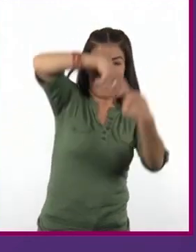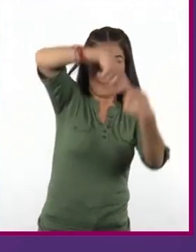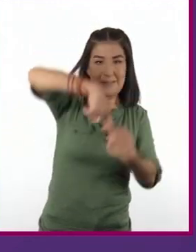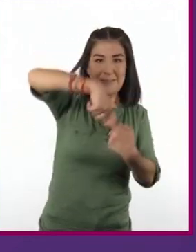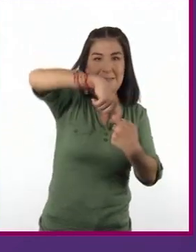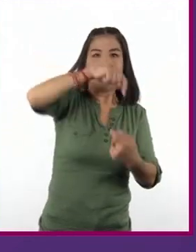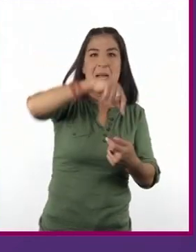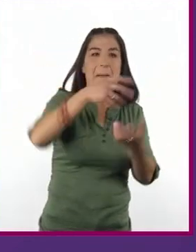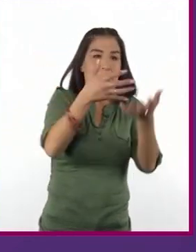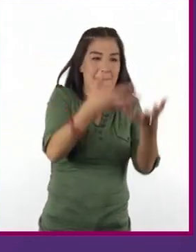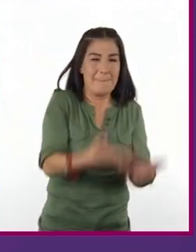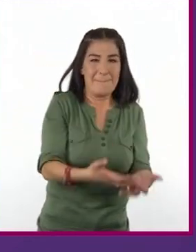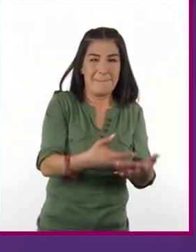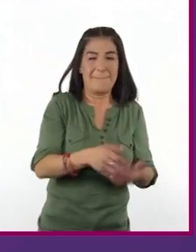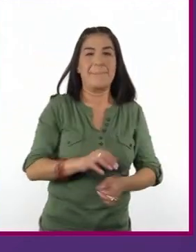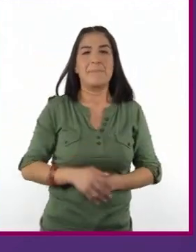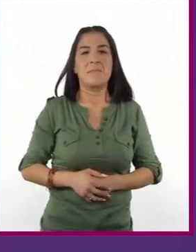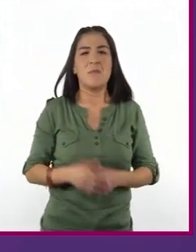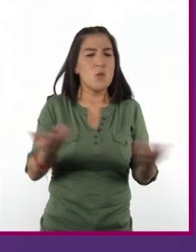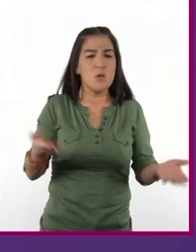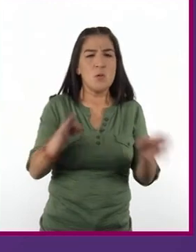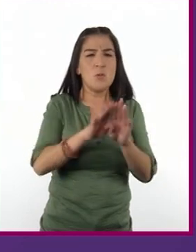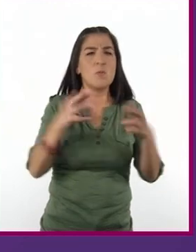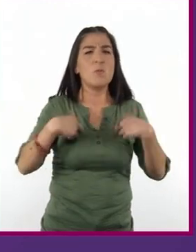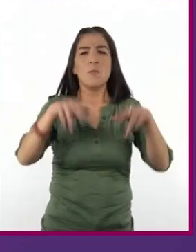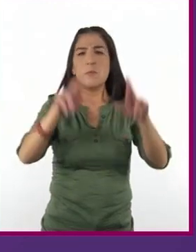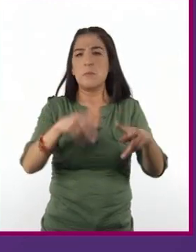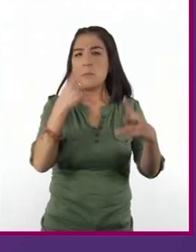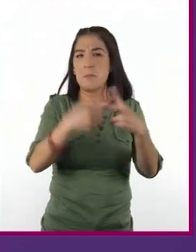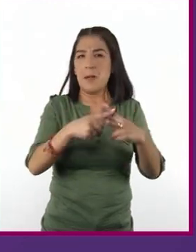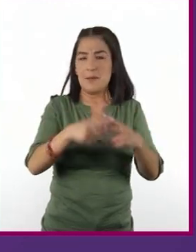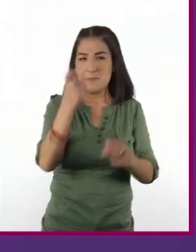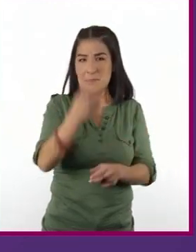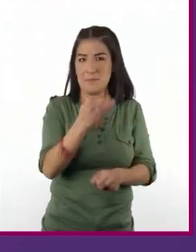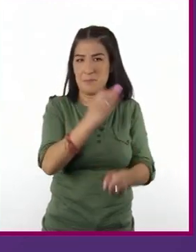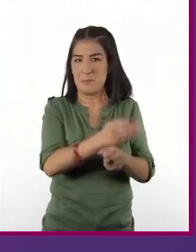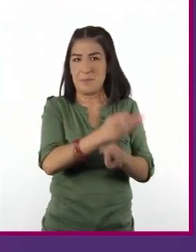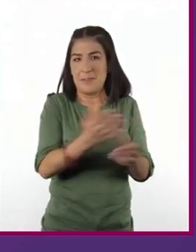peso. ¿Cómo queda la expresión matemática de este fenómeno?